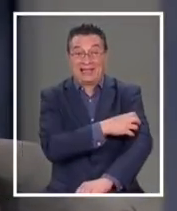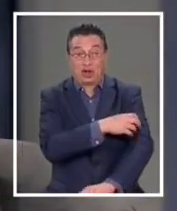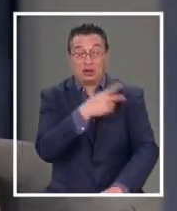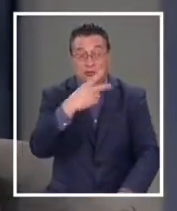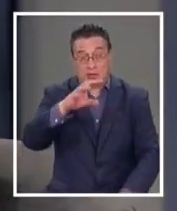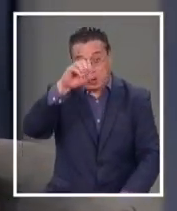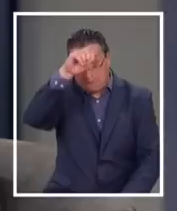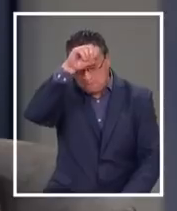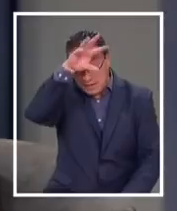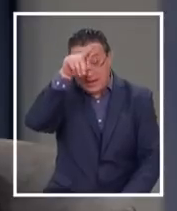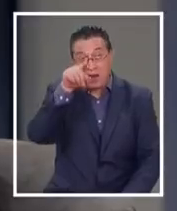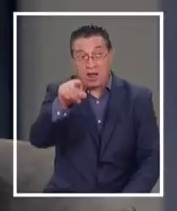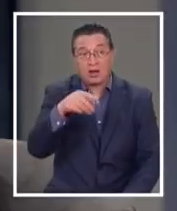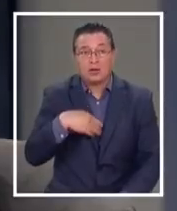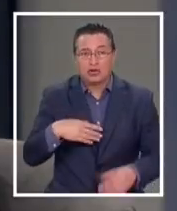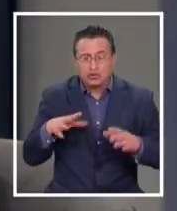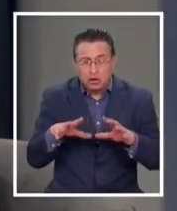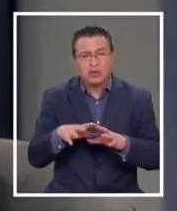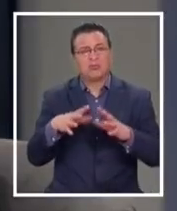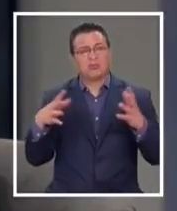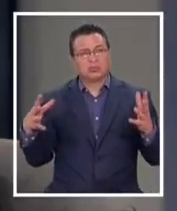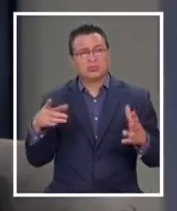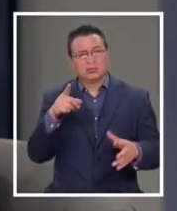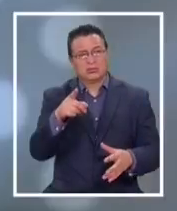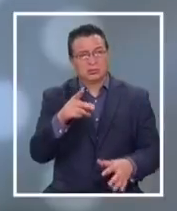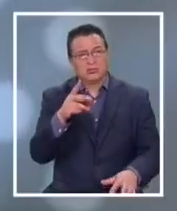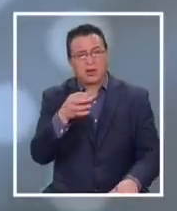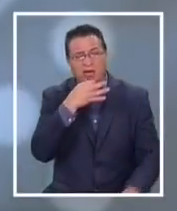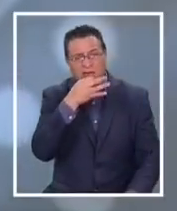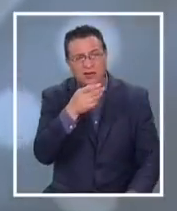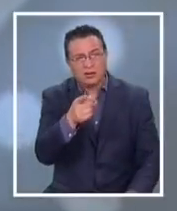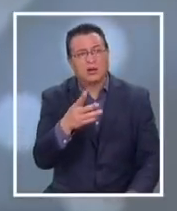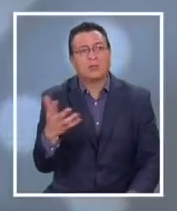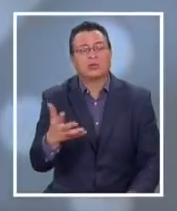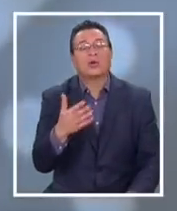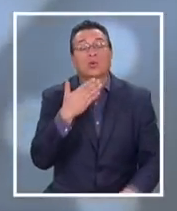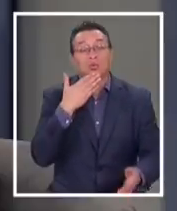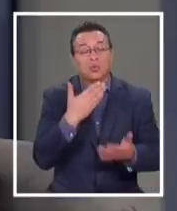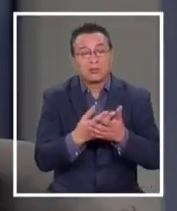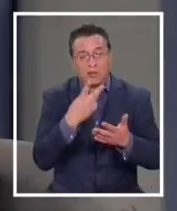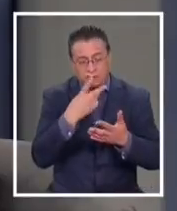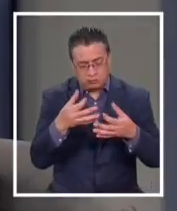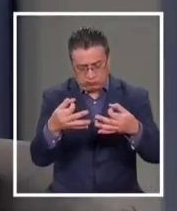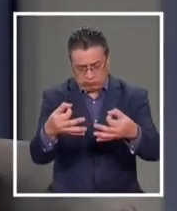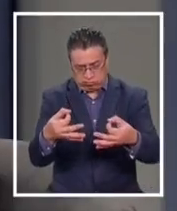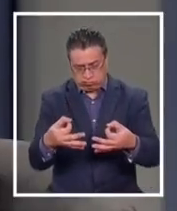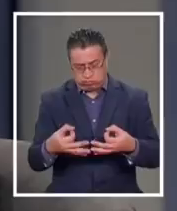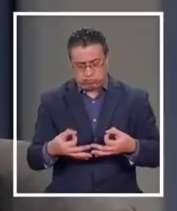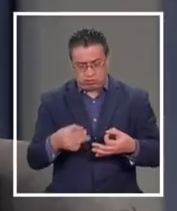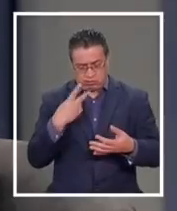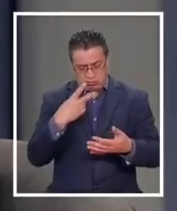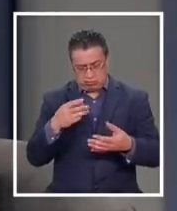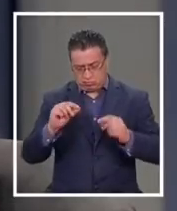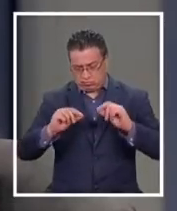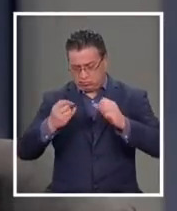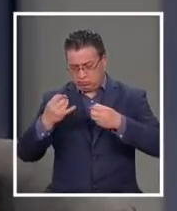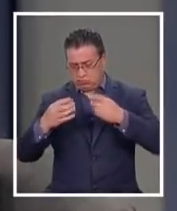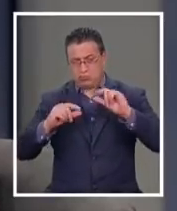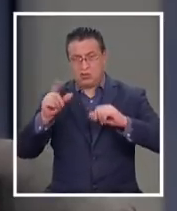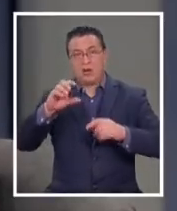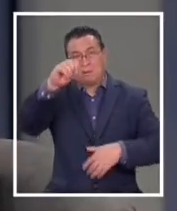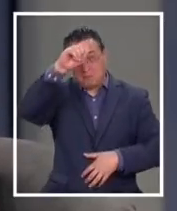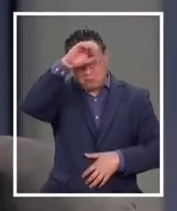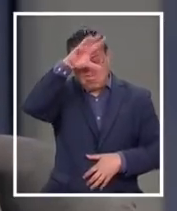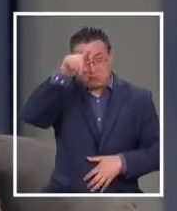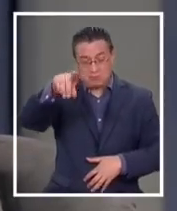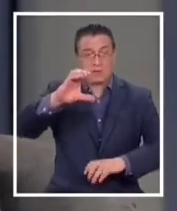región minera. Que me llama la atención esa afirmación, diputado, porque cuando uno ve los datos, la minería hoy día es una de